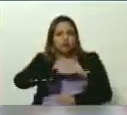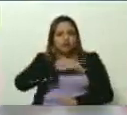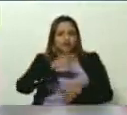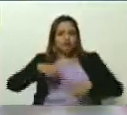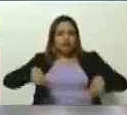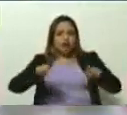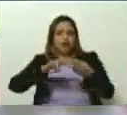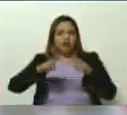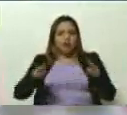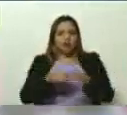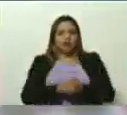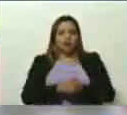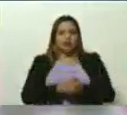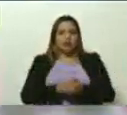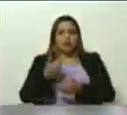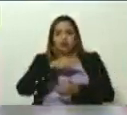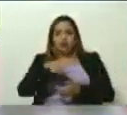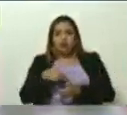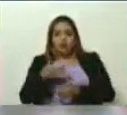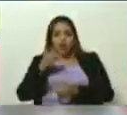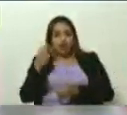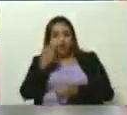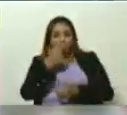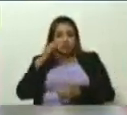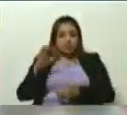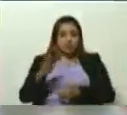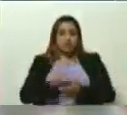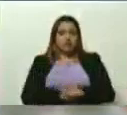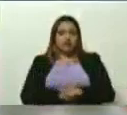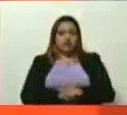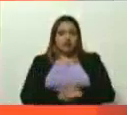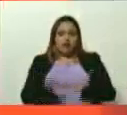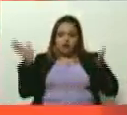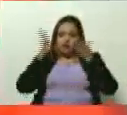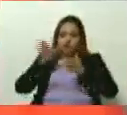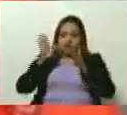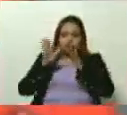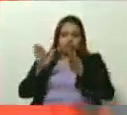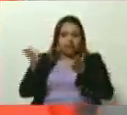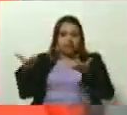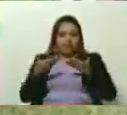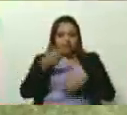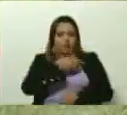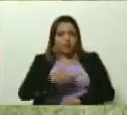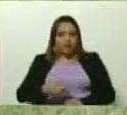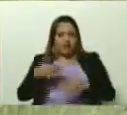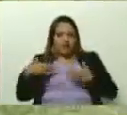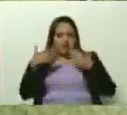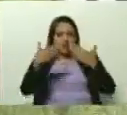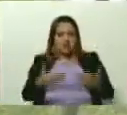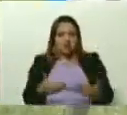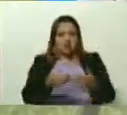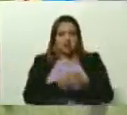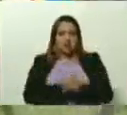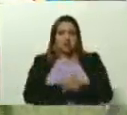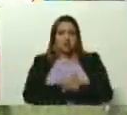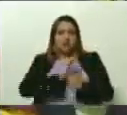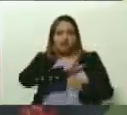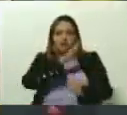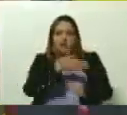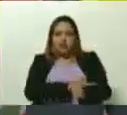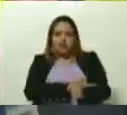Paz. Y nosotros estamos comprometidos con la orden que nos dio nuestro presidente de avanzar para